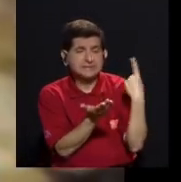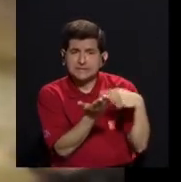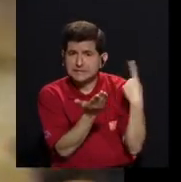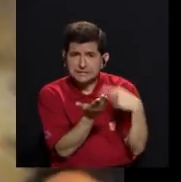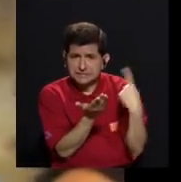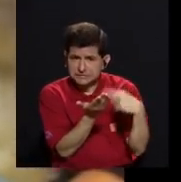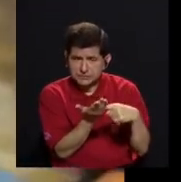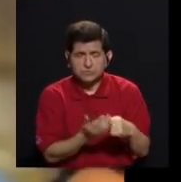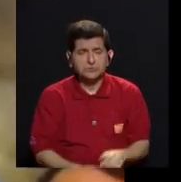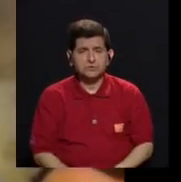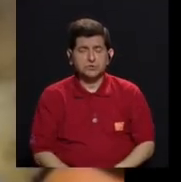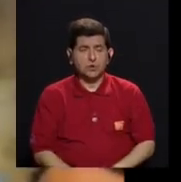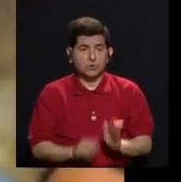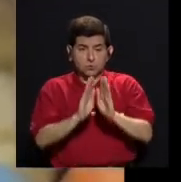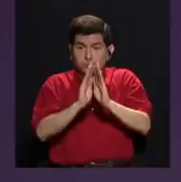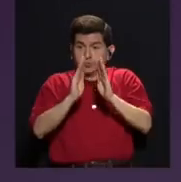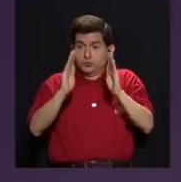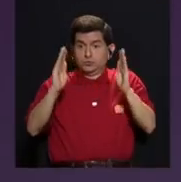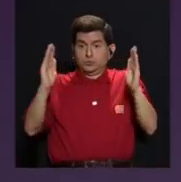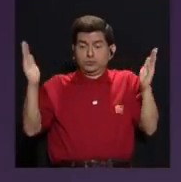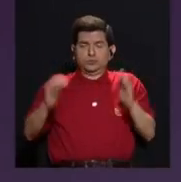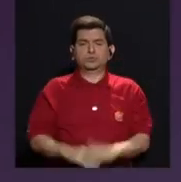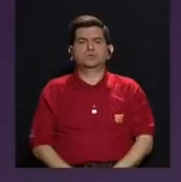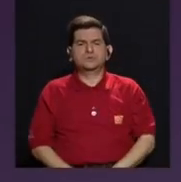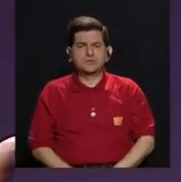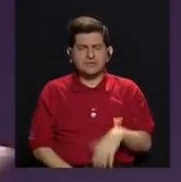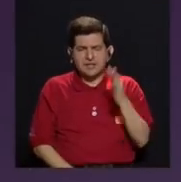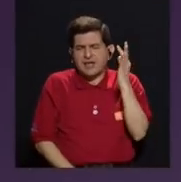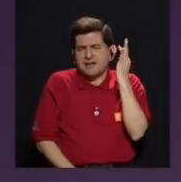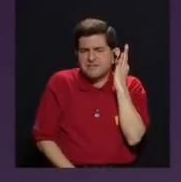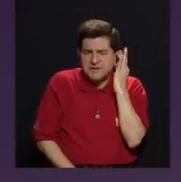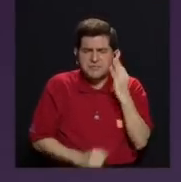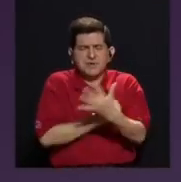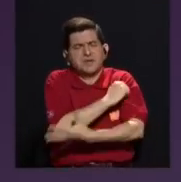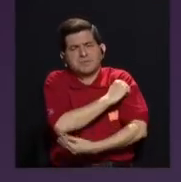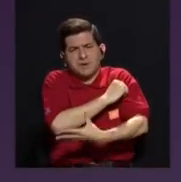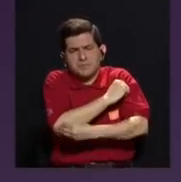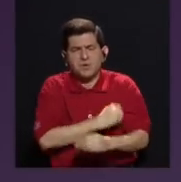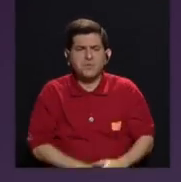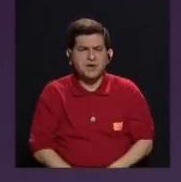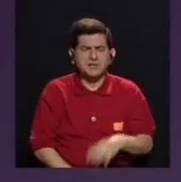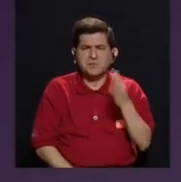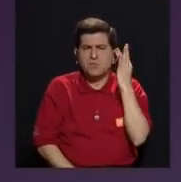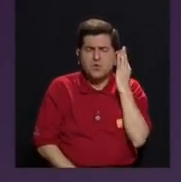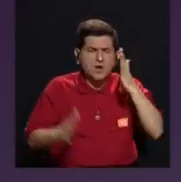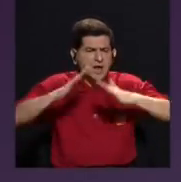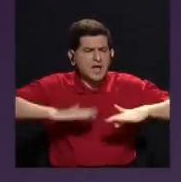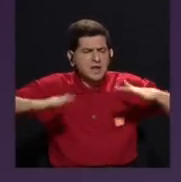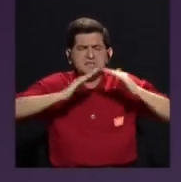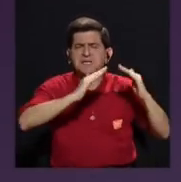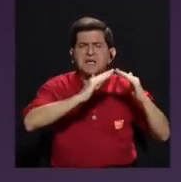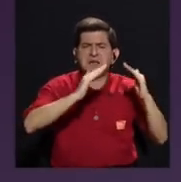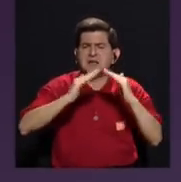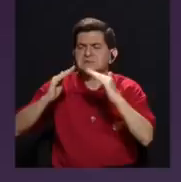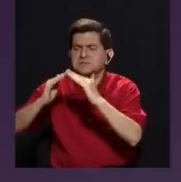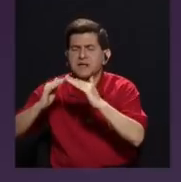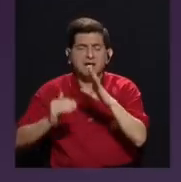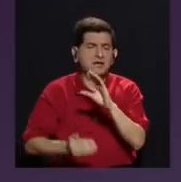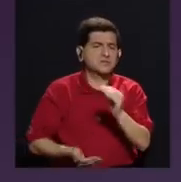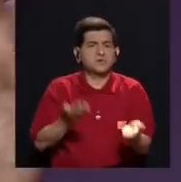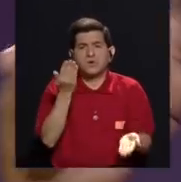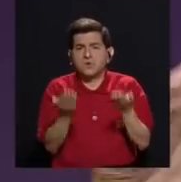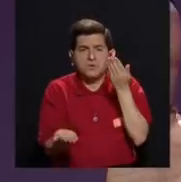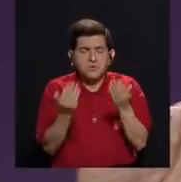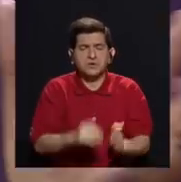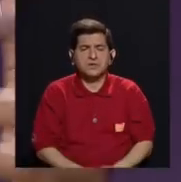cada vez es más amplia sobre la feminización de la pobreza donde están colocadas las mujeres en el espacio doméstico o en un espacio